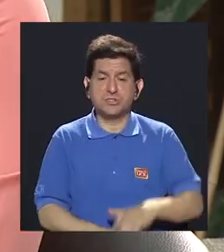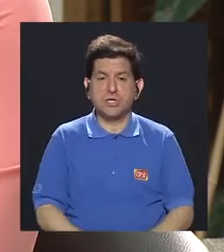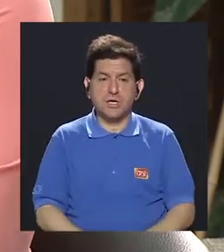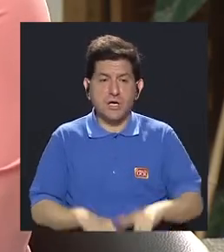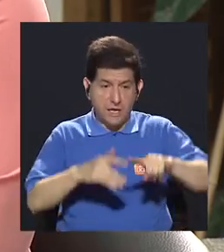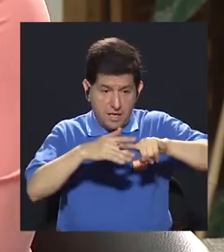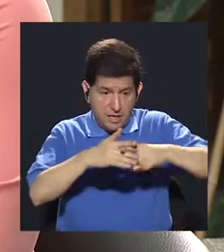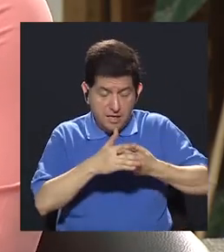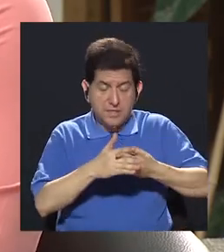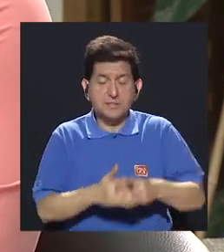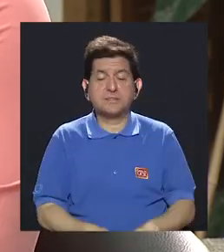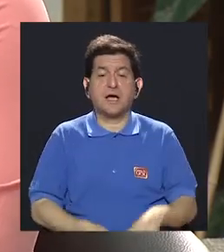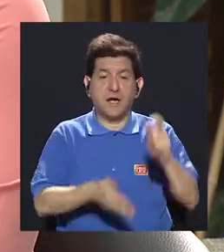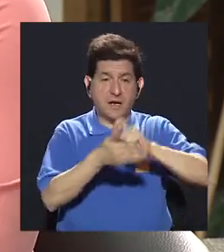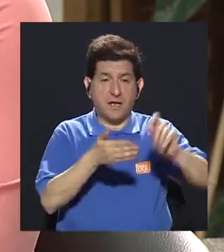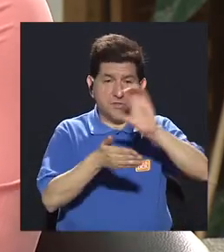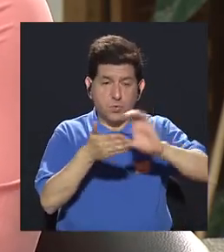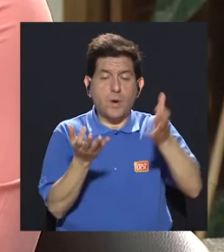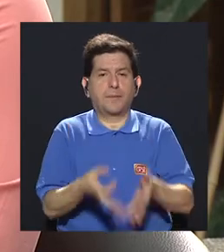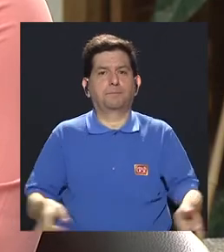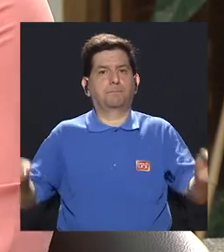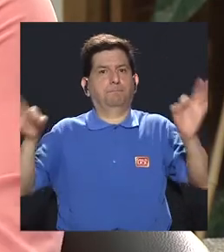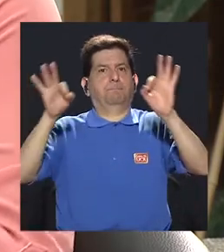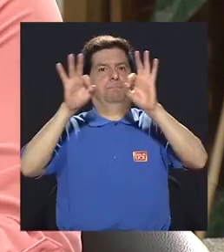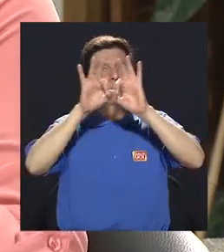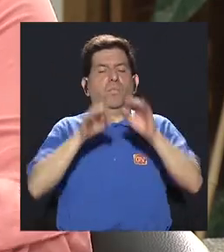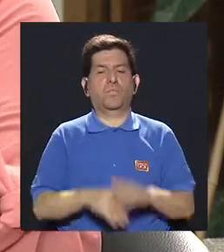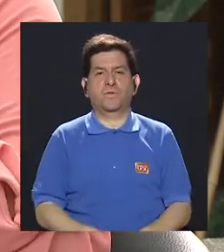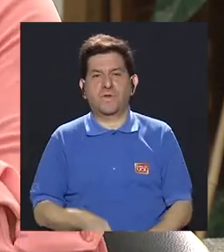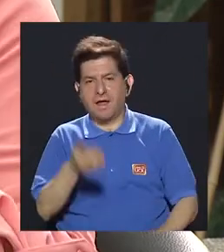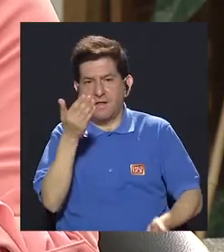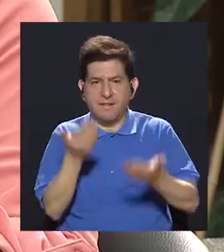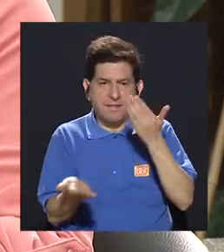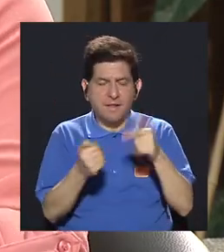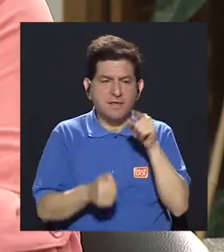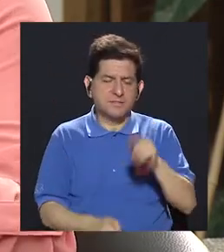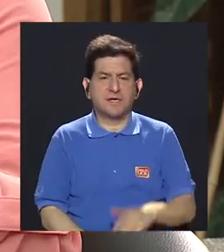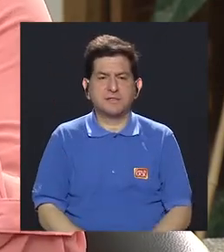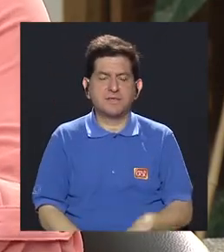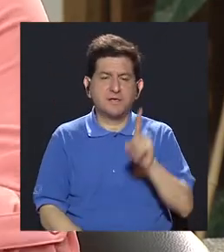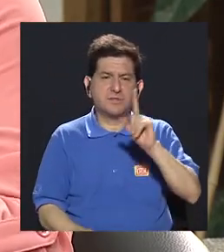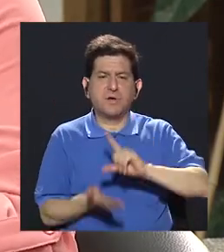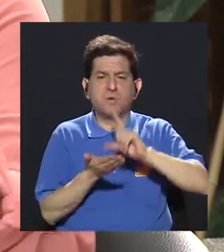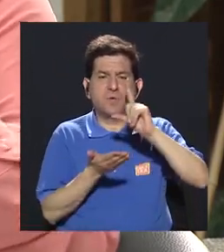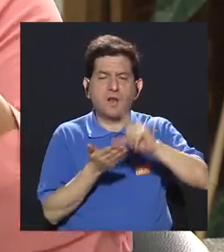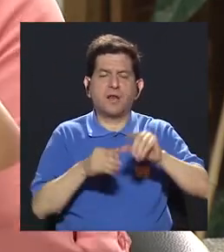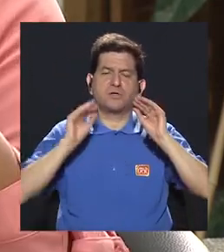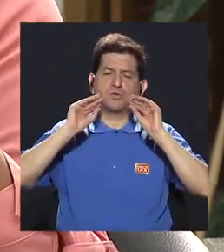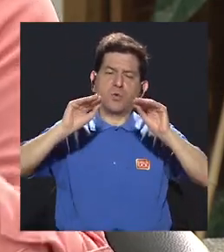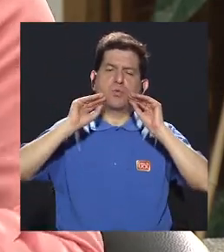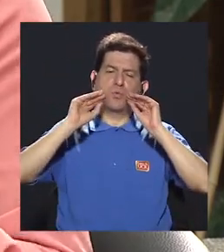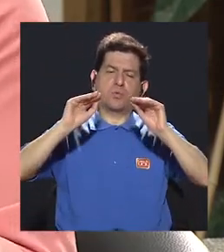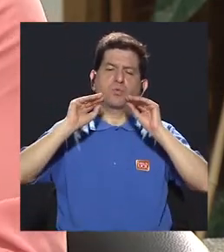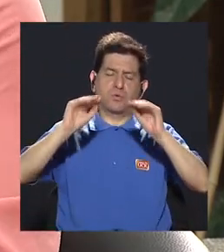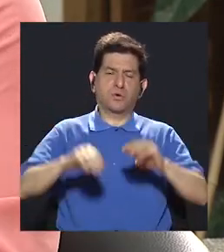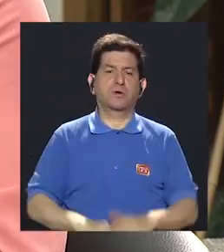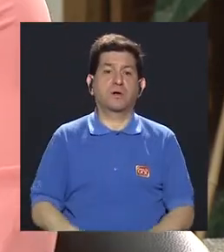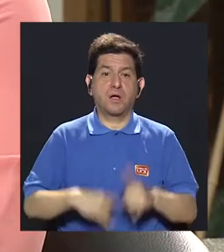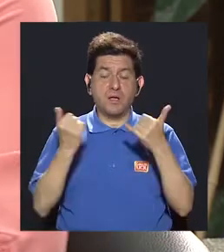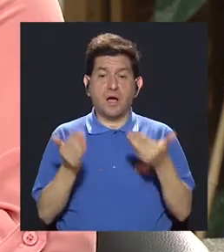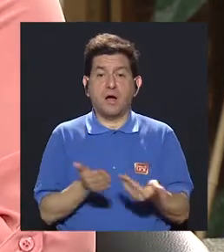importante introducirlos en escuelas y colegios porque tal vez vienen de una lección magistral, etcétera, y el pasar a